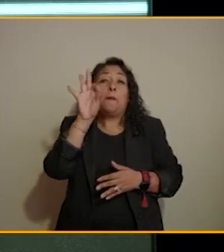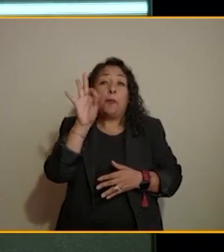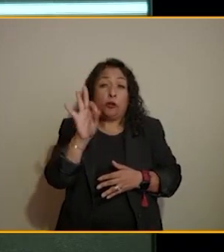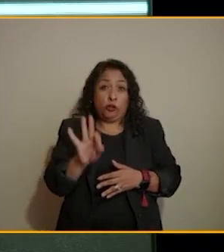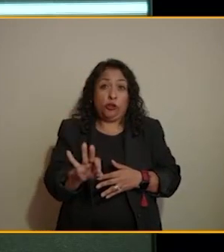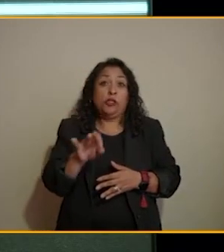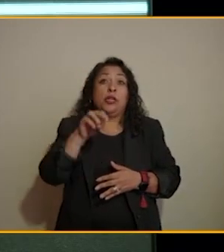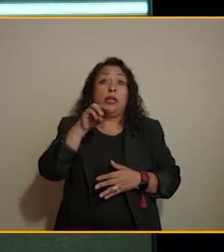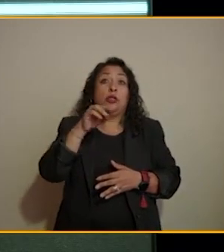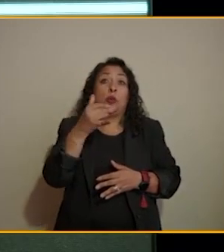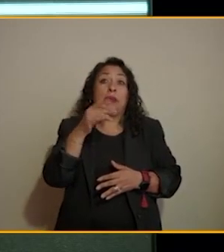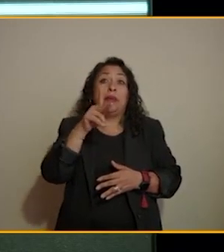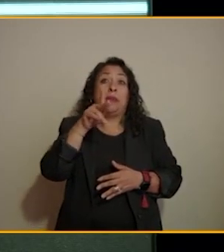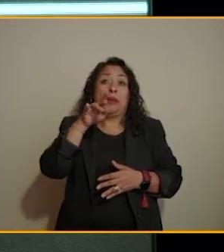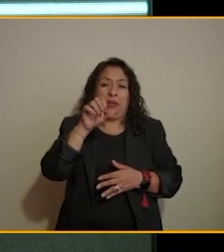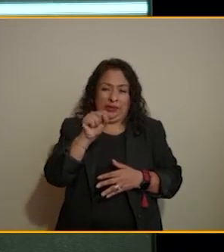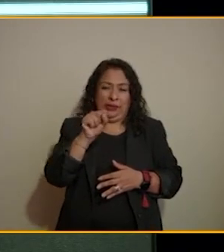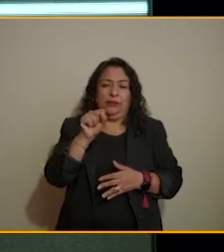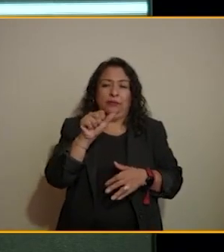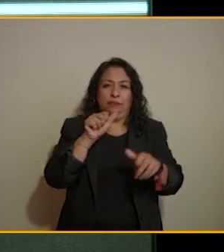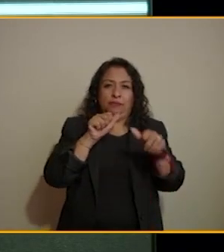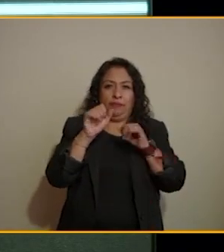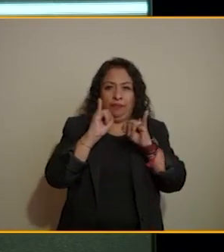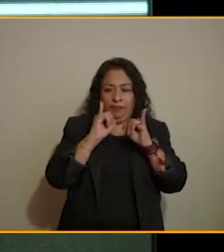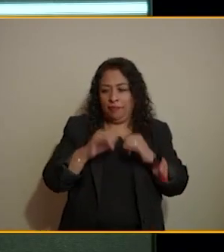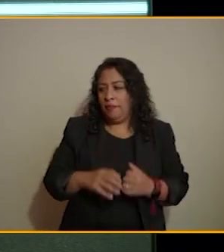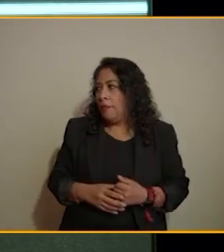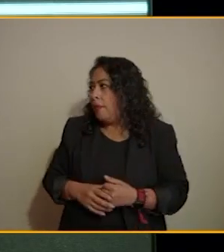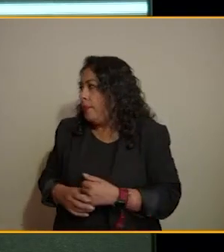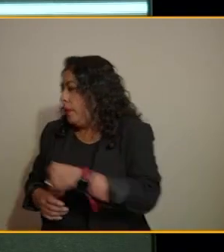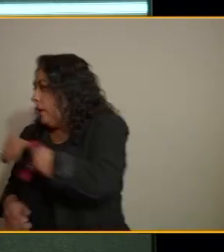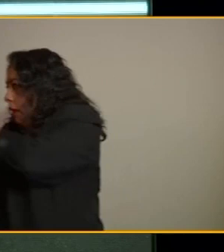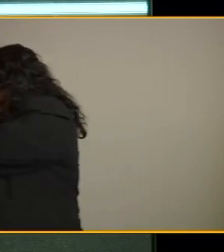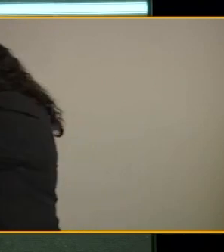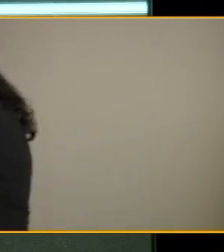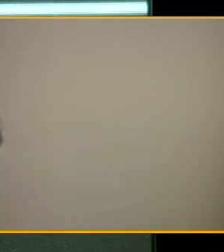de MIPES, si lo quieren ver más específico.